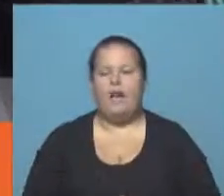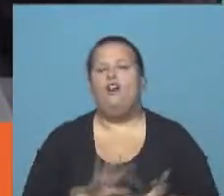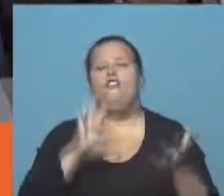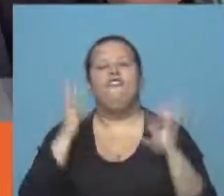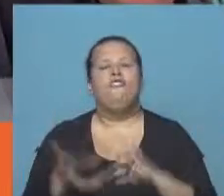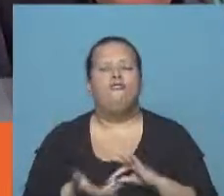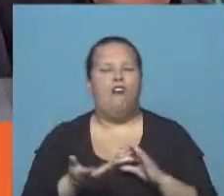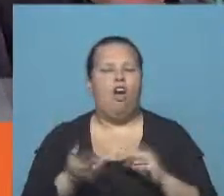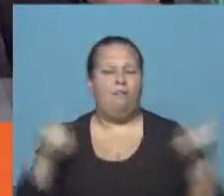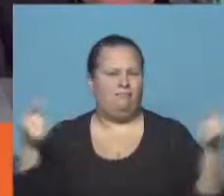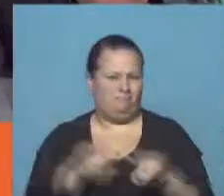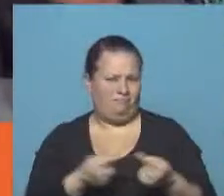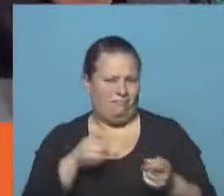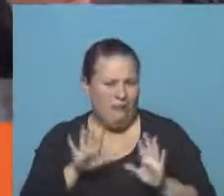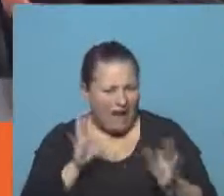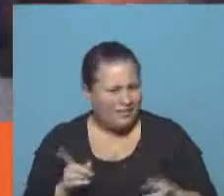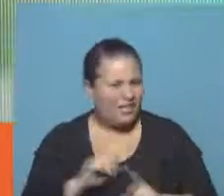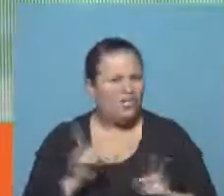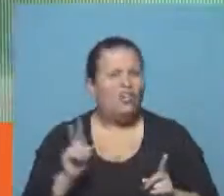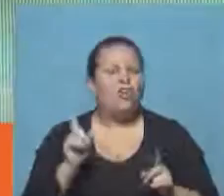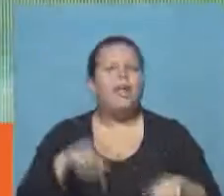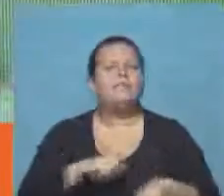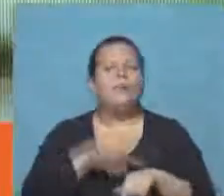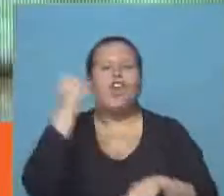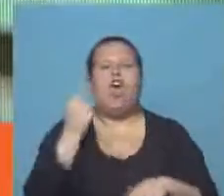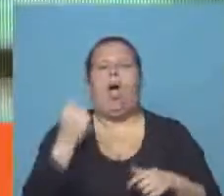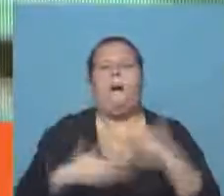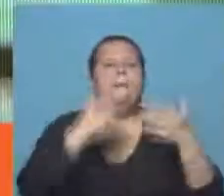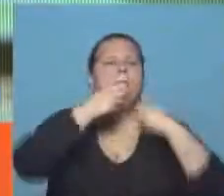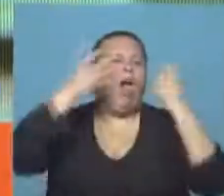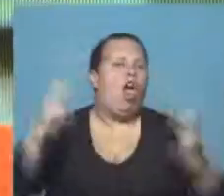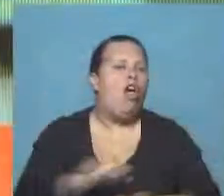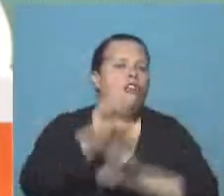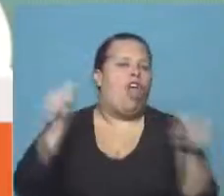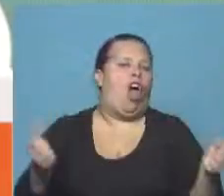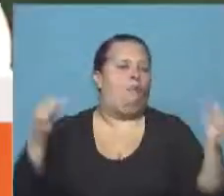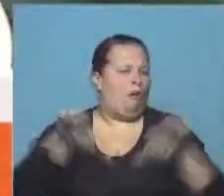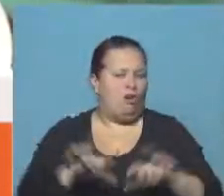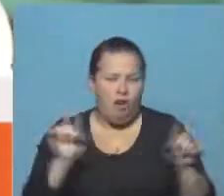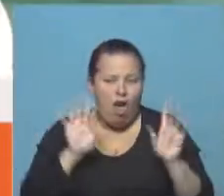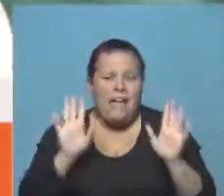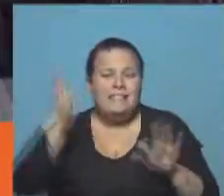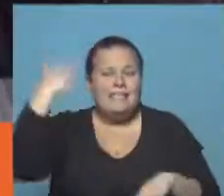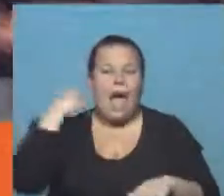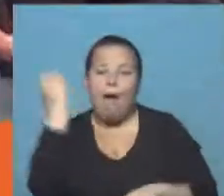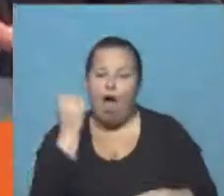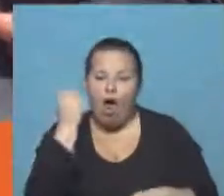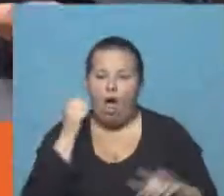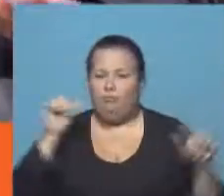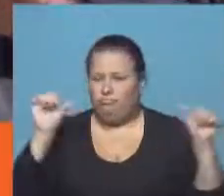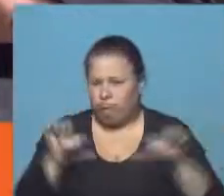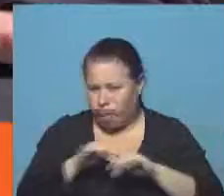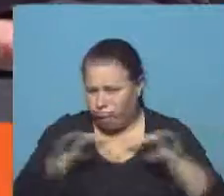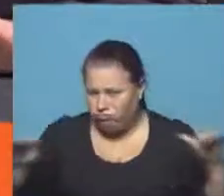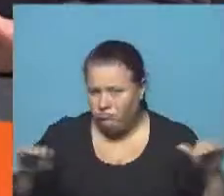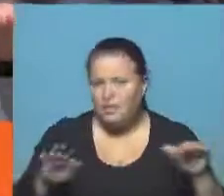manera absolutamente arbitraria como se está haciendo. Es decir, no estábamos en una economía floreciente que de repente cayó en recesión. pero yo no Estábamos dije en una eso. economía Se profundamente profundizó